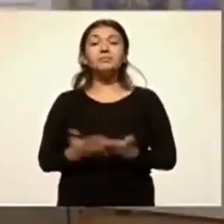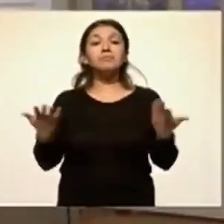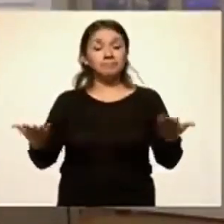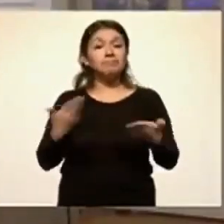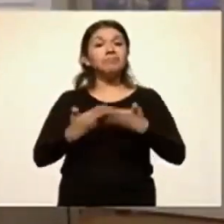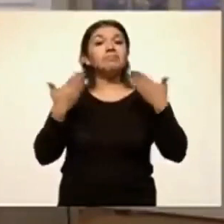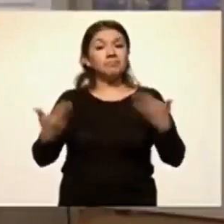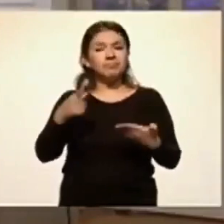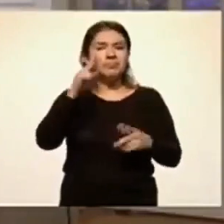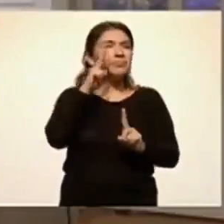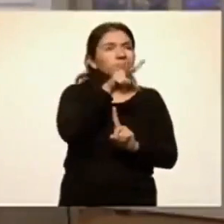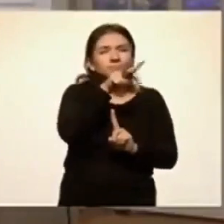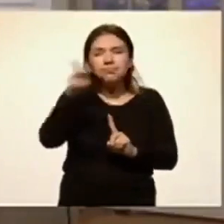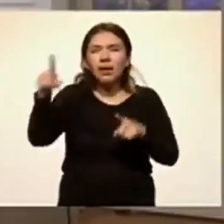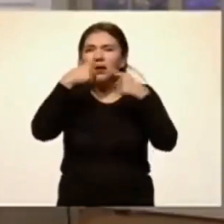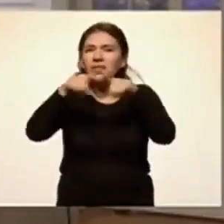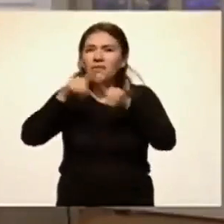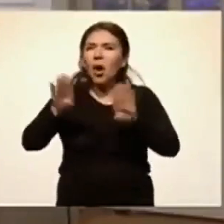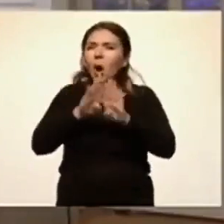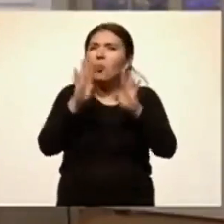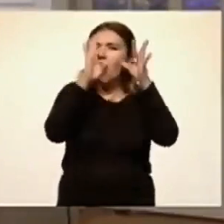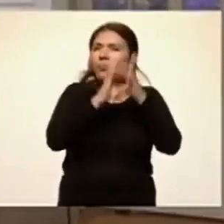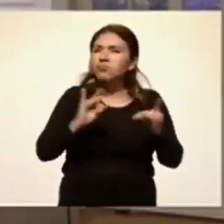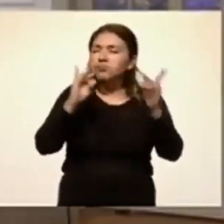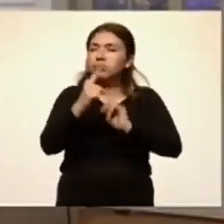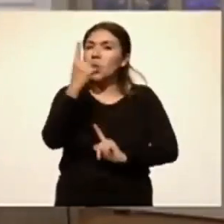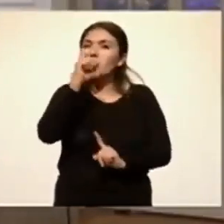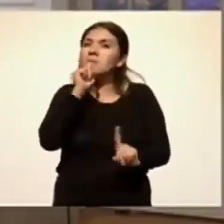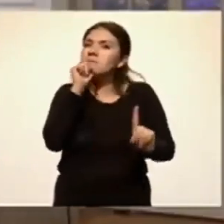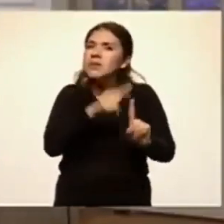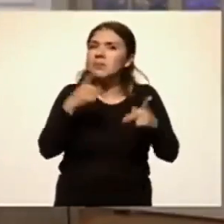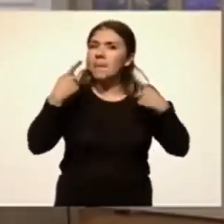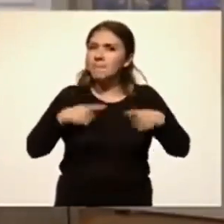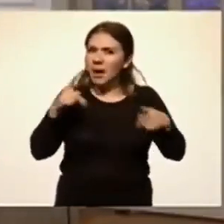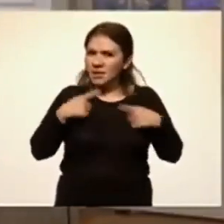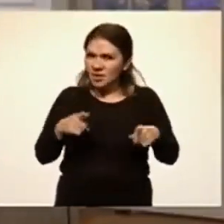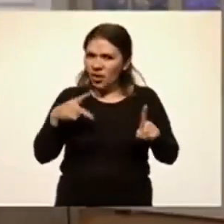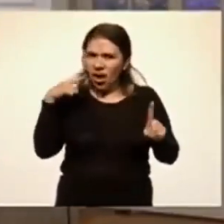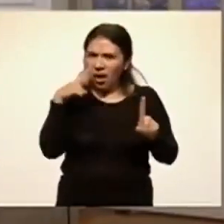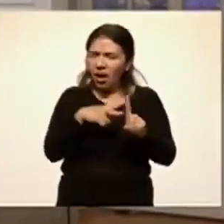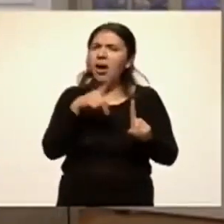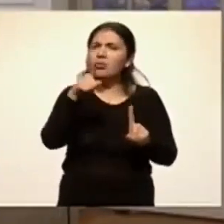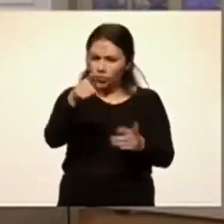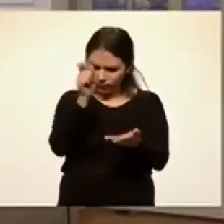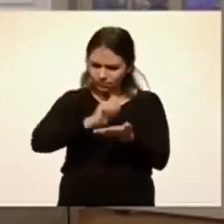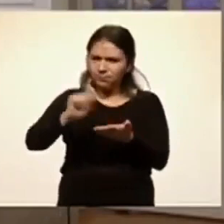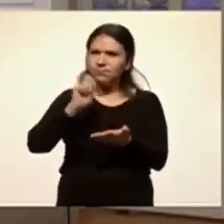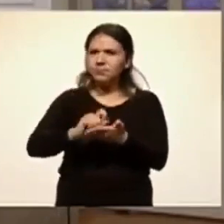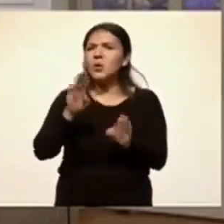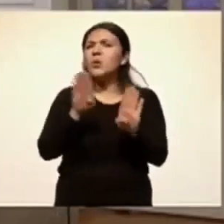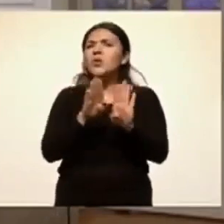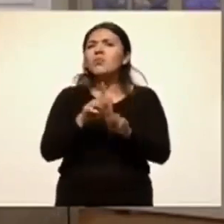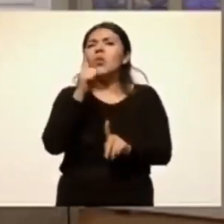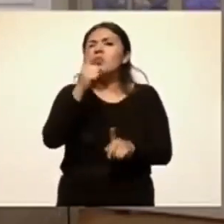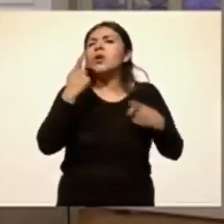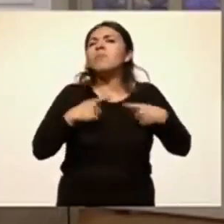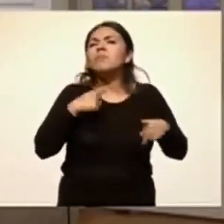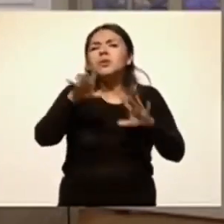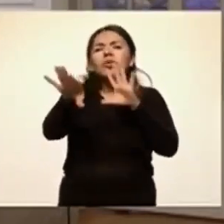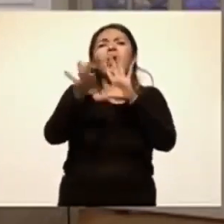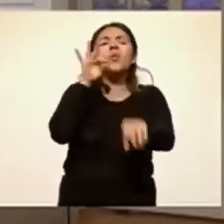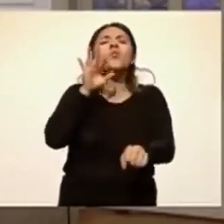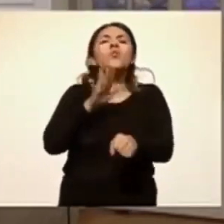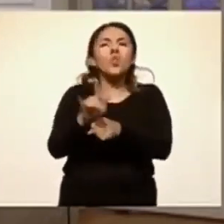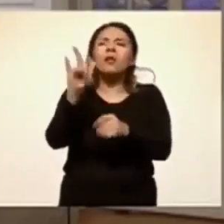Ahora, después de ver distintas formas para describir a una persona o personaje, anímate a escribir una descripción del personaje que